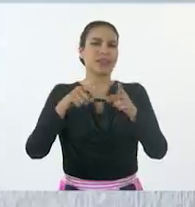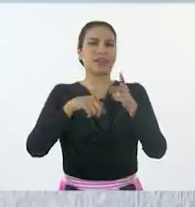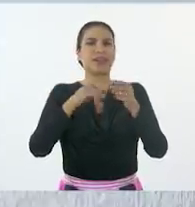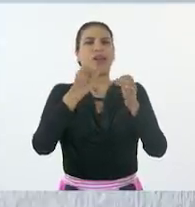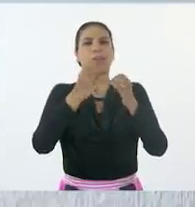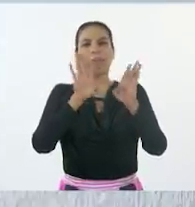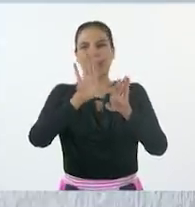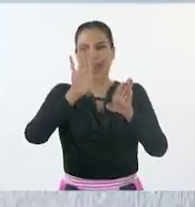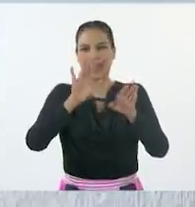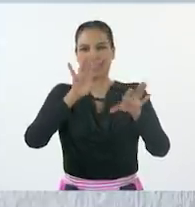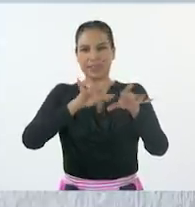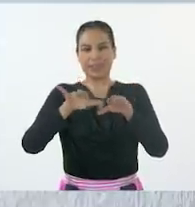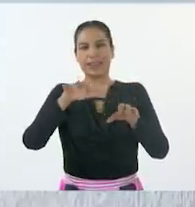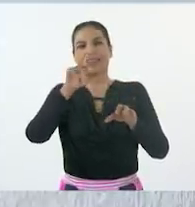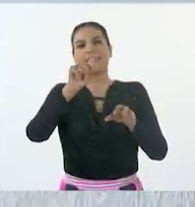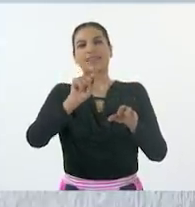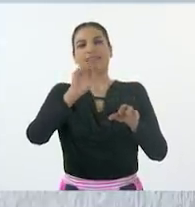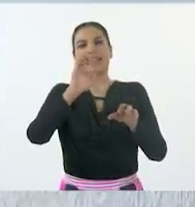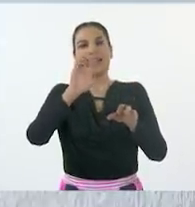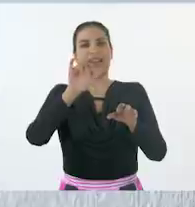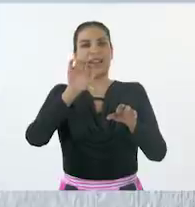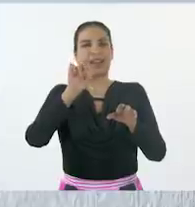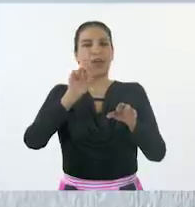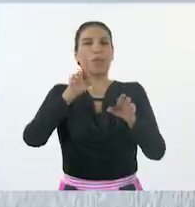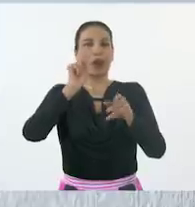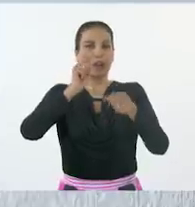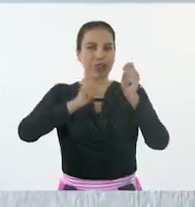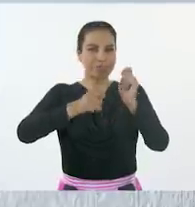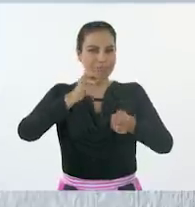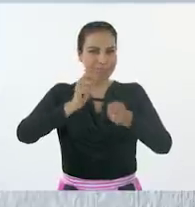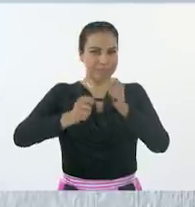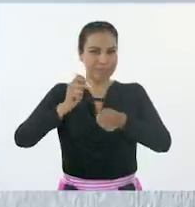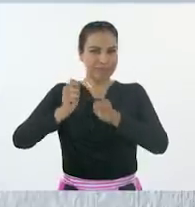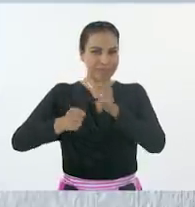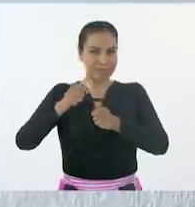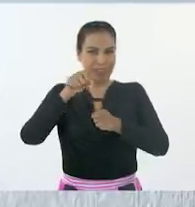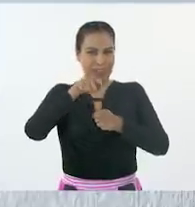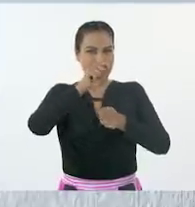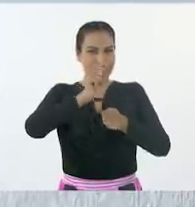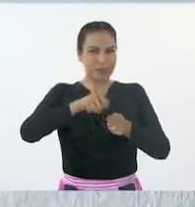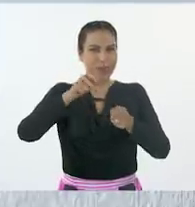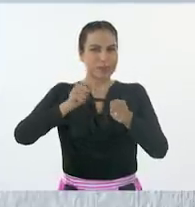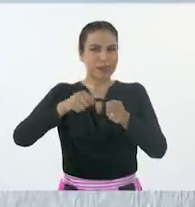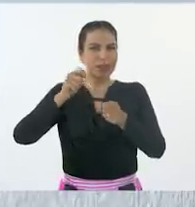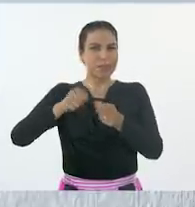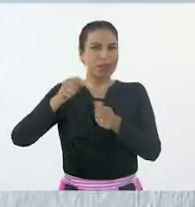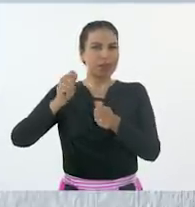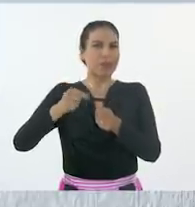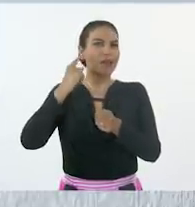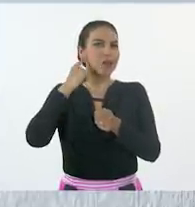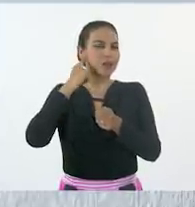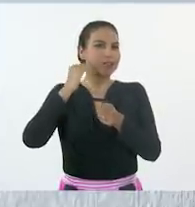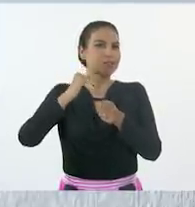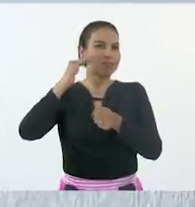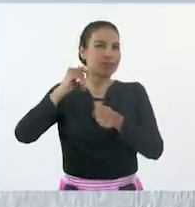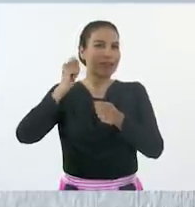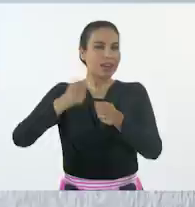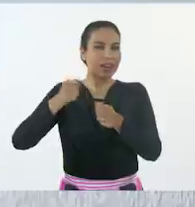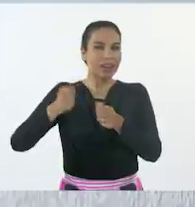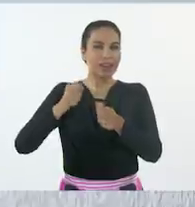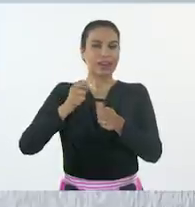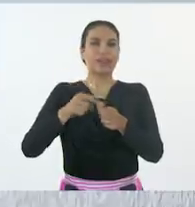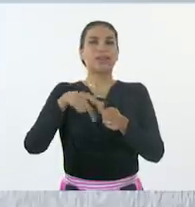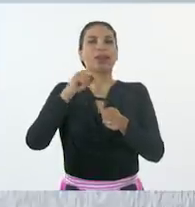xilófono, que son bastante utilizados en el repertorio orquestal. Aquí siguen teniendo el papel rítmico, pero además también el